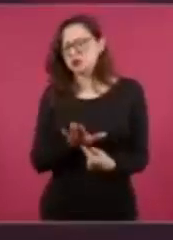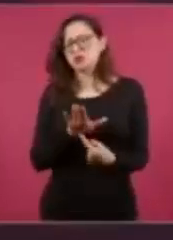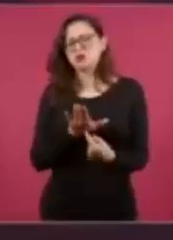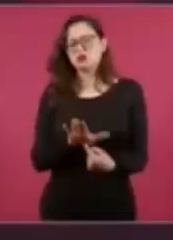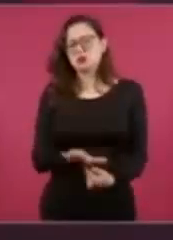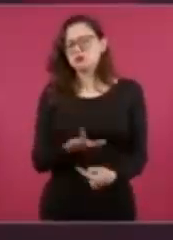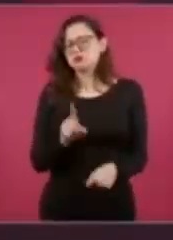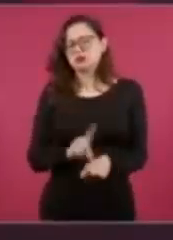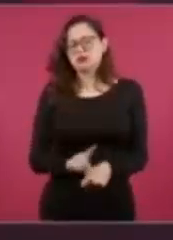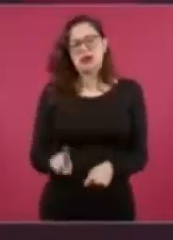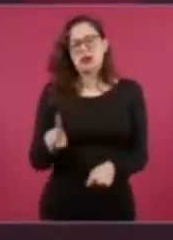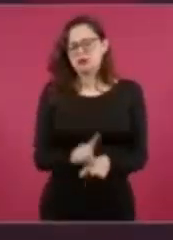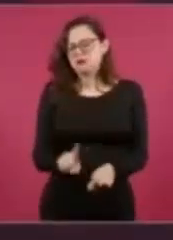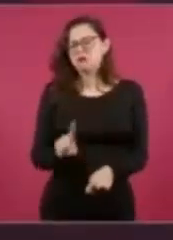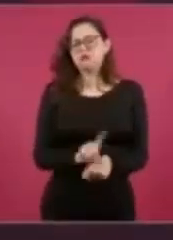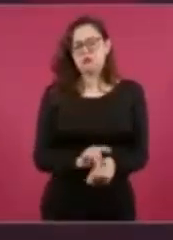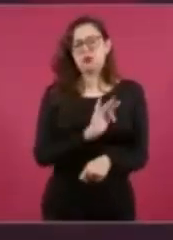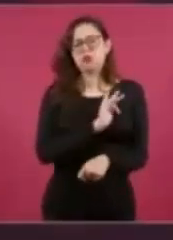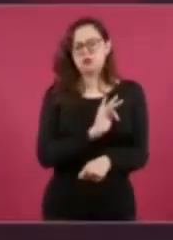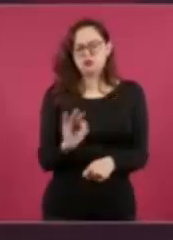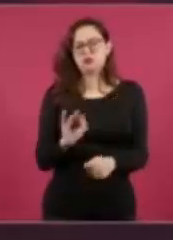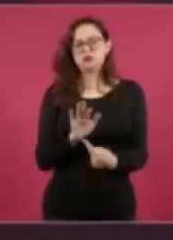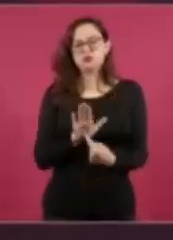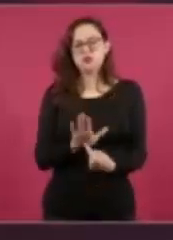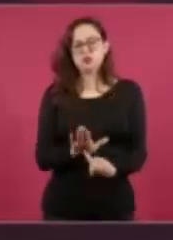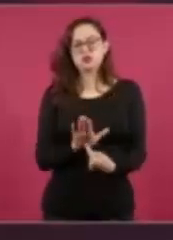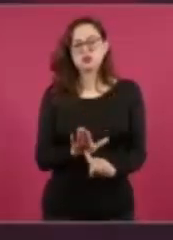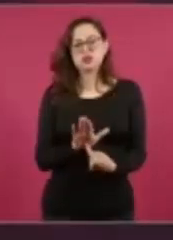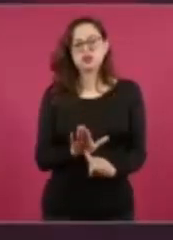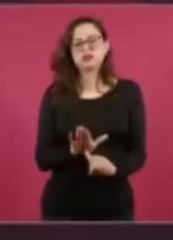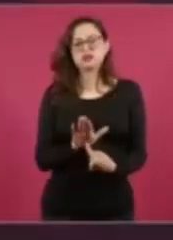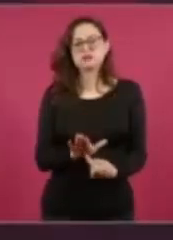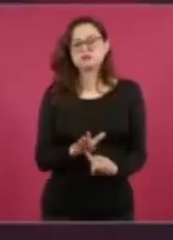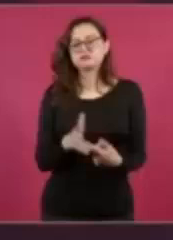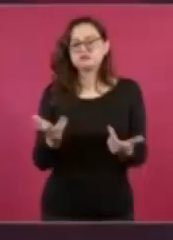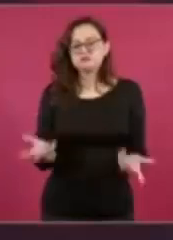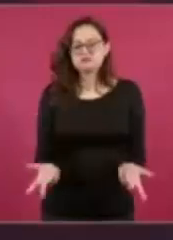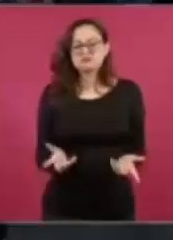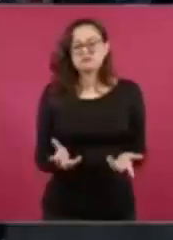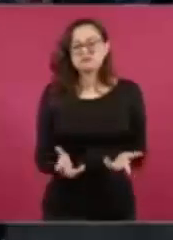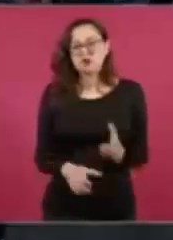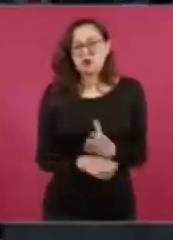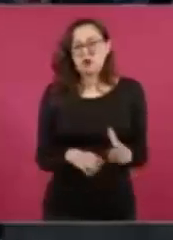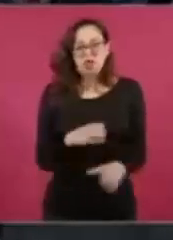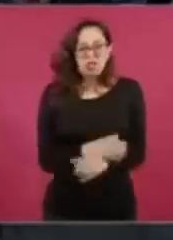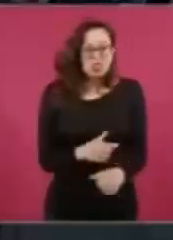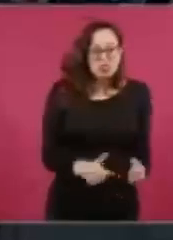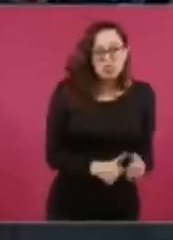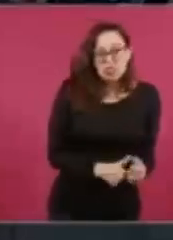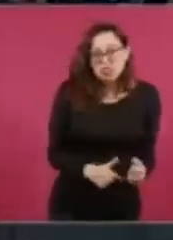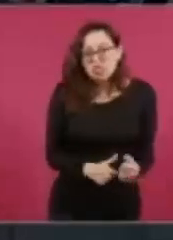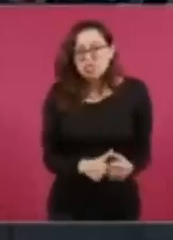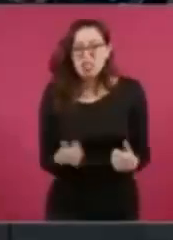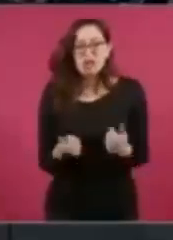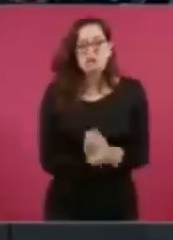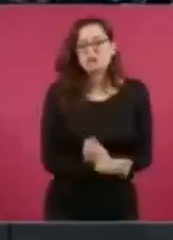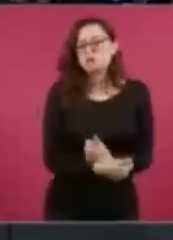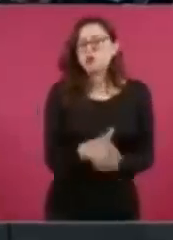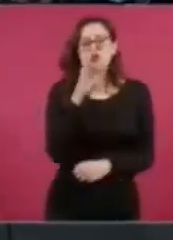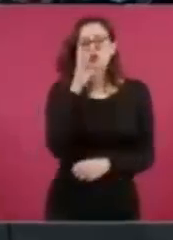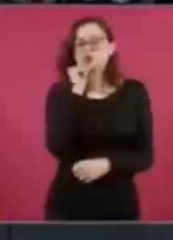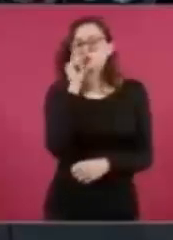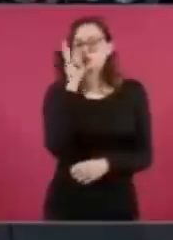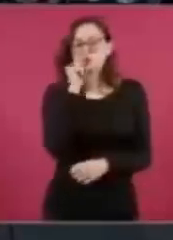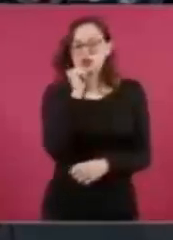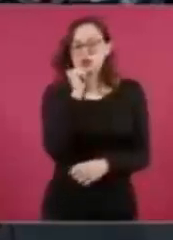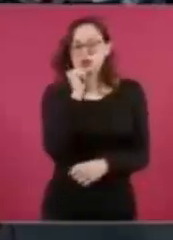injerencia en México. Así que, pues bueno, estas son, más adelante vamos a ir con ese video que tiene